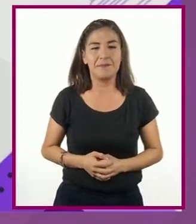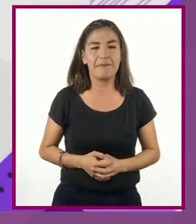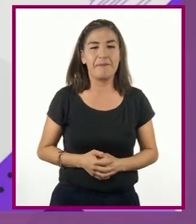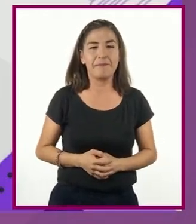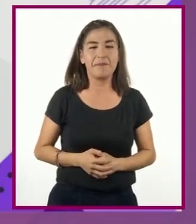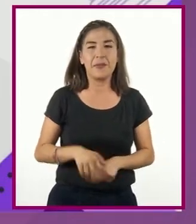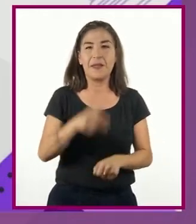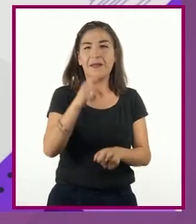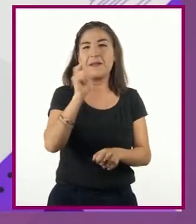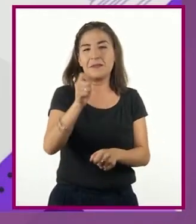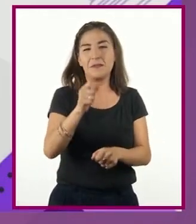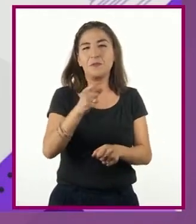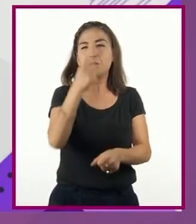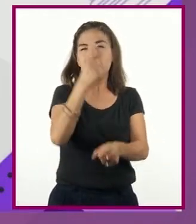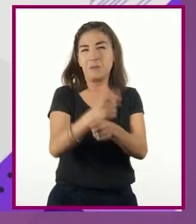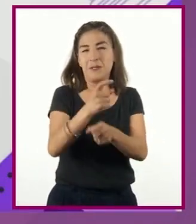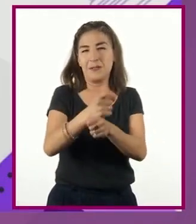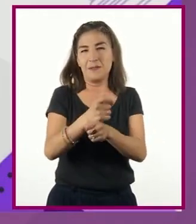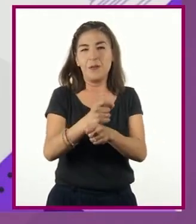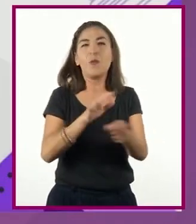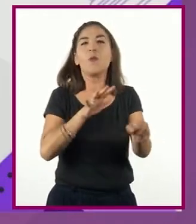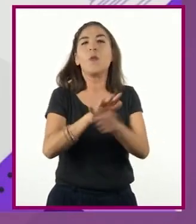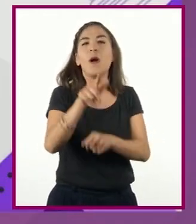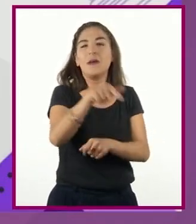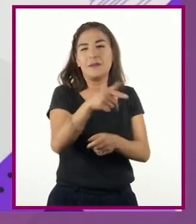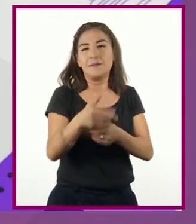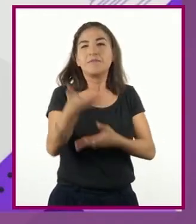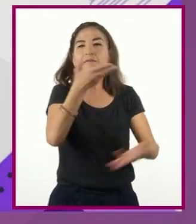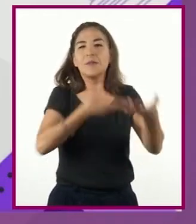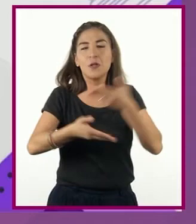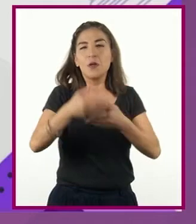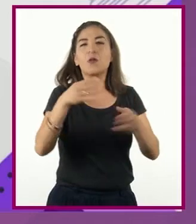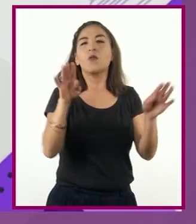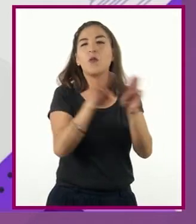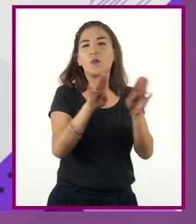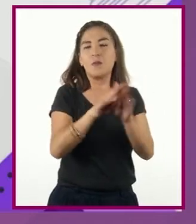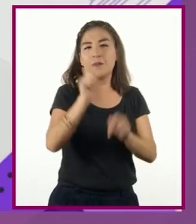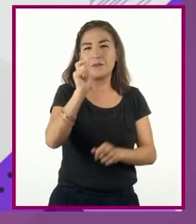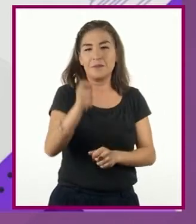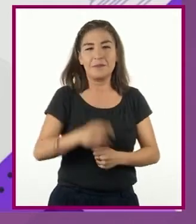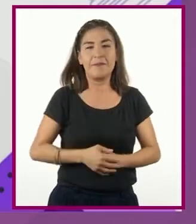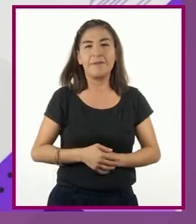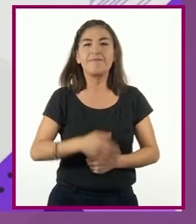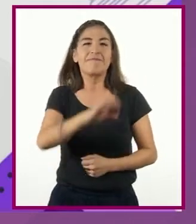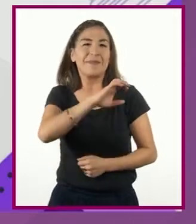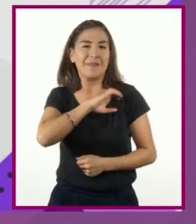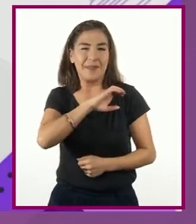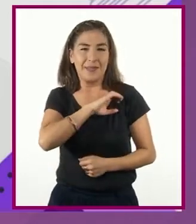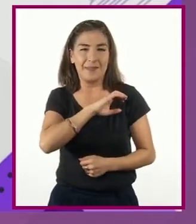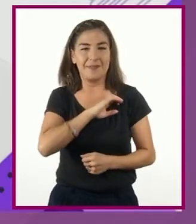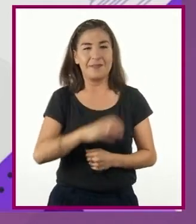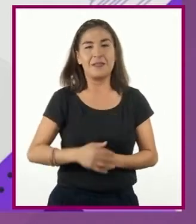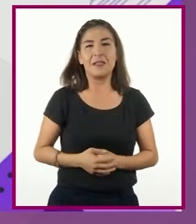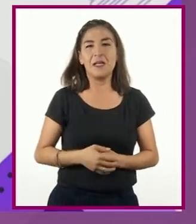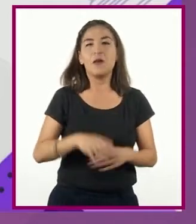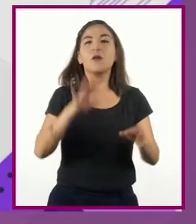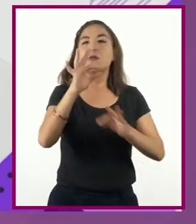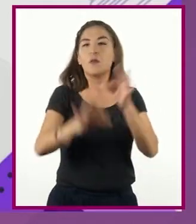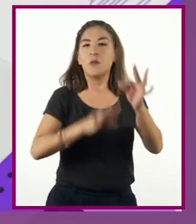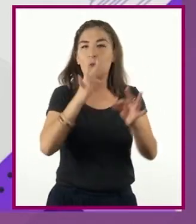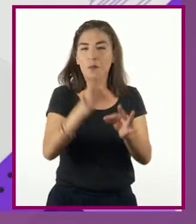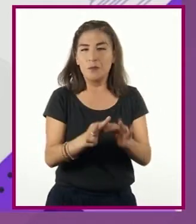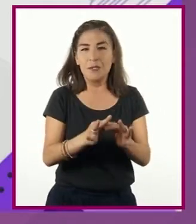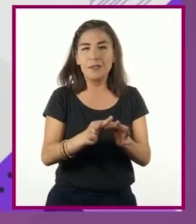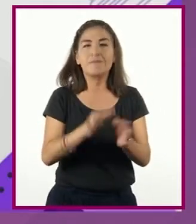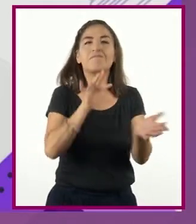Primarios. La relación entre sus integrantes está basada en la afectividad, el compromiso y